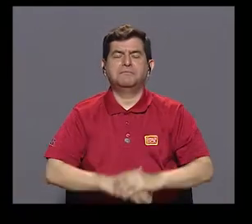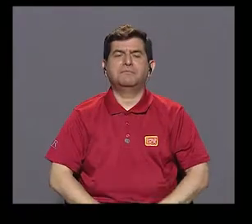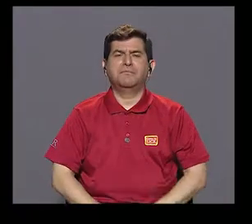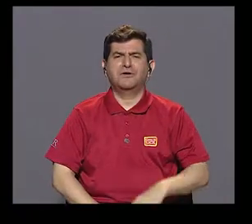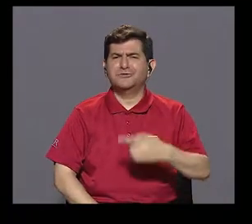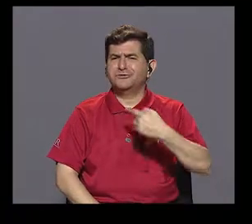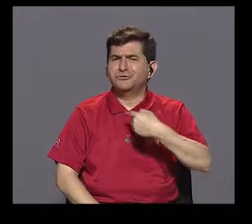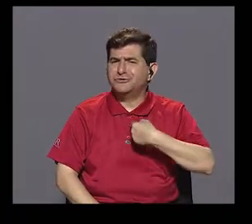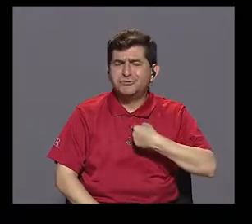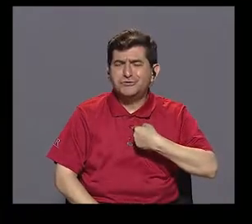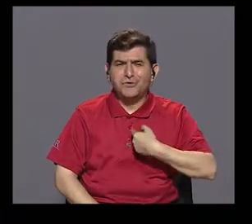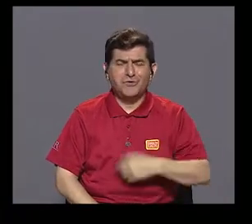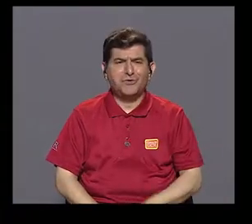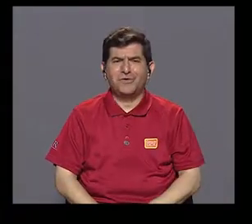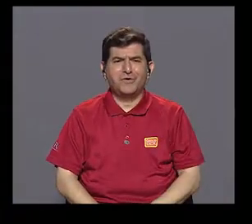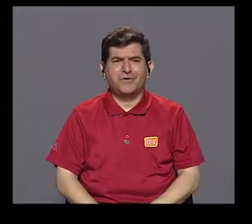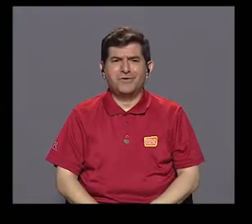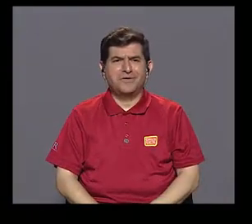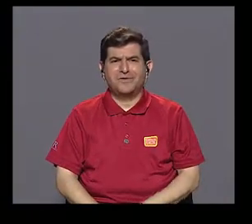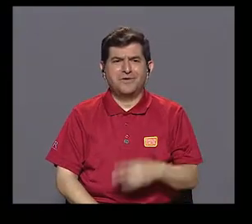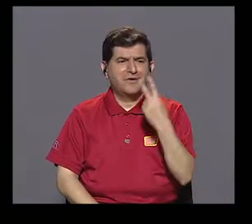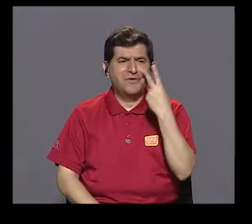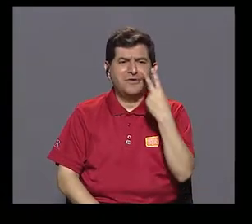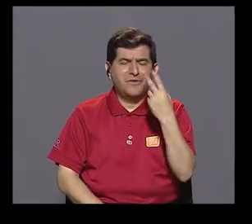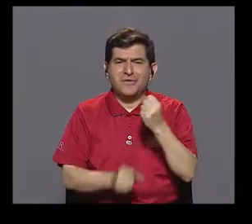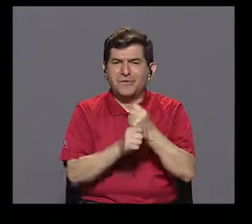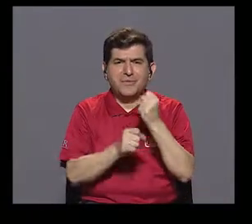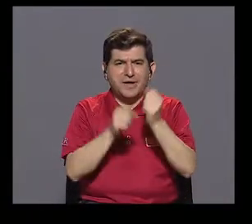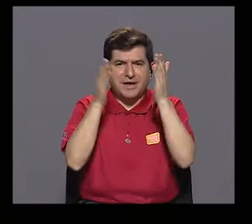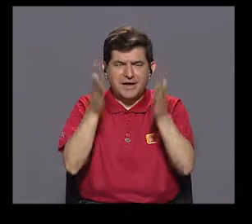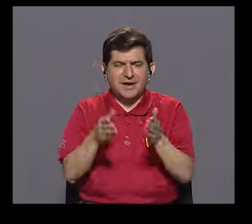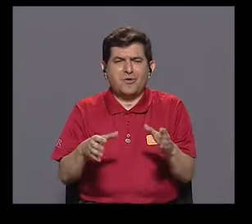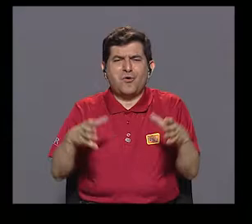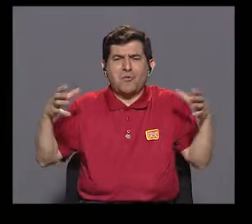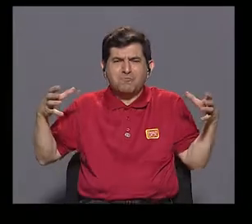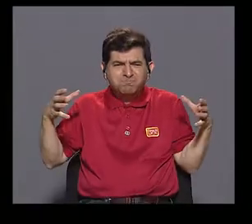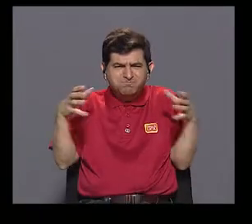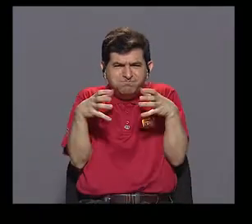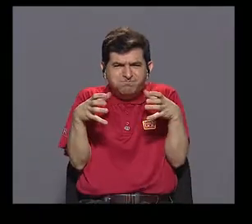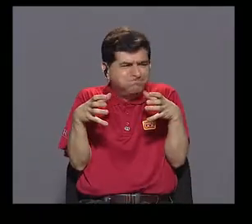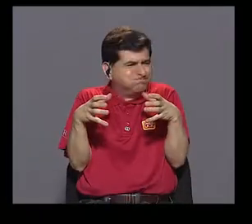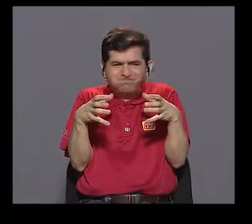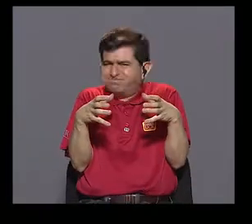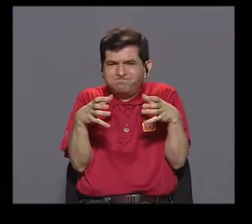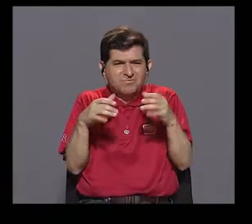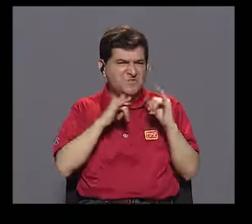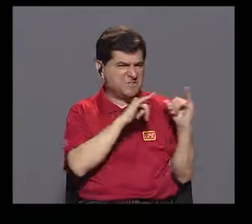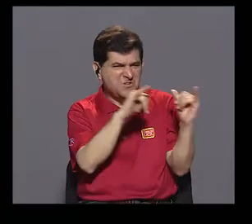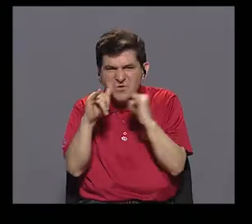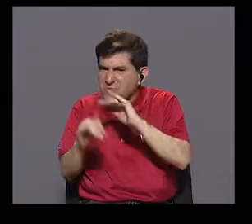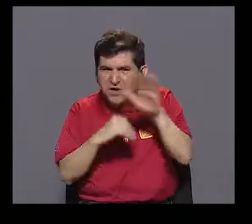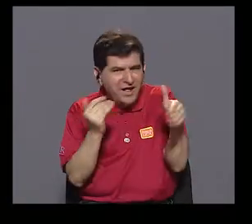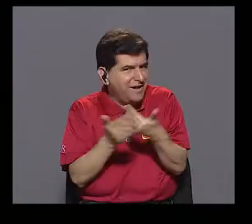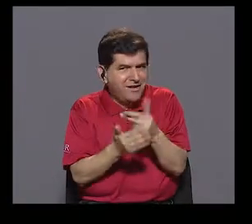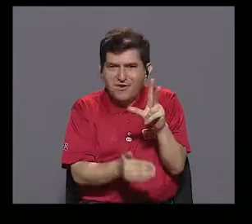no iba a ver a la masa laboral como una masa uniforme.